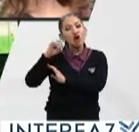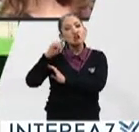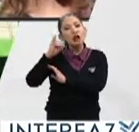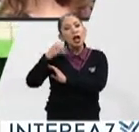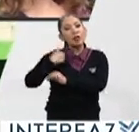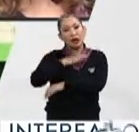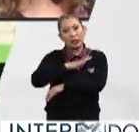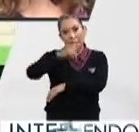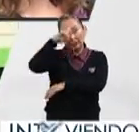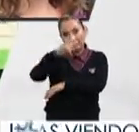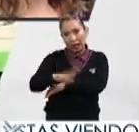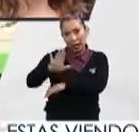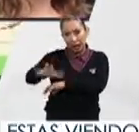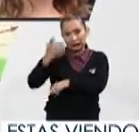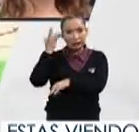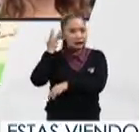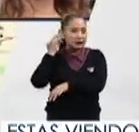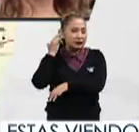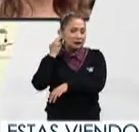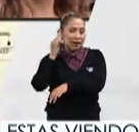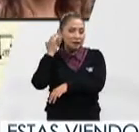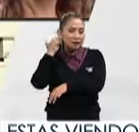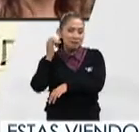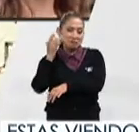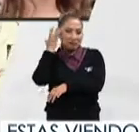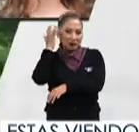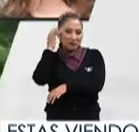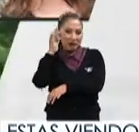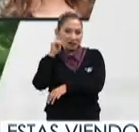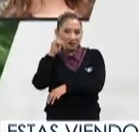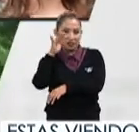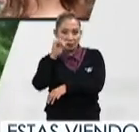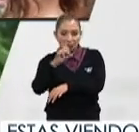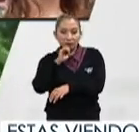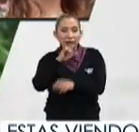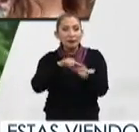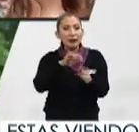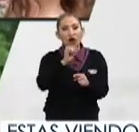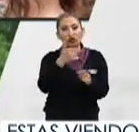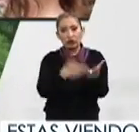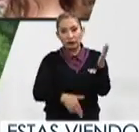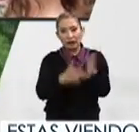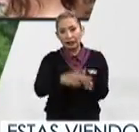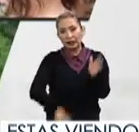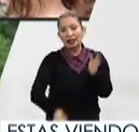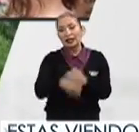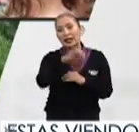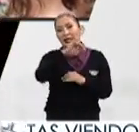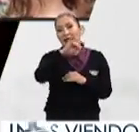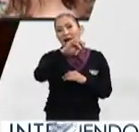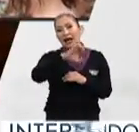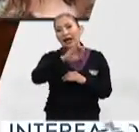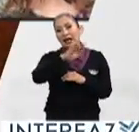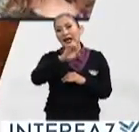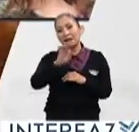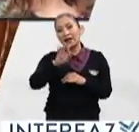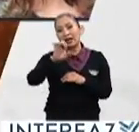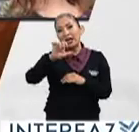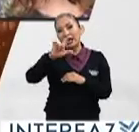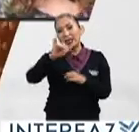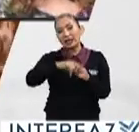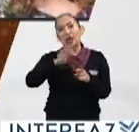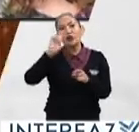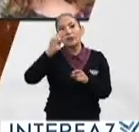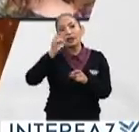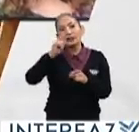General de México en San Francisco, pues por supuesto el taller Jack F. Ely, también estará pues la Universidad